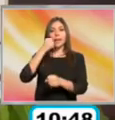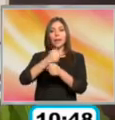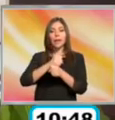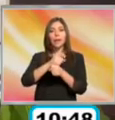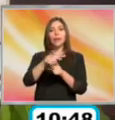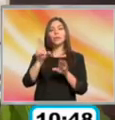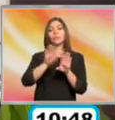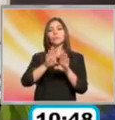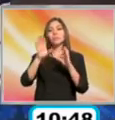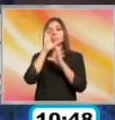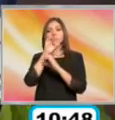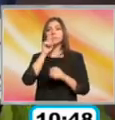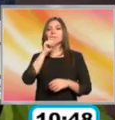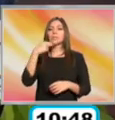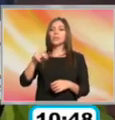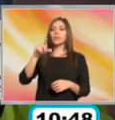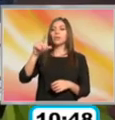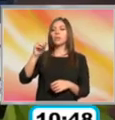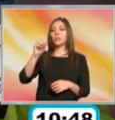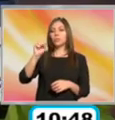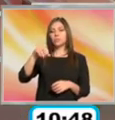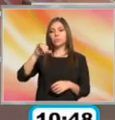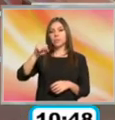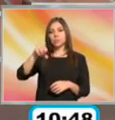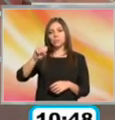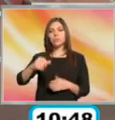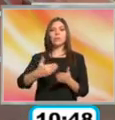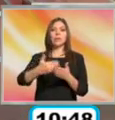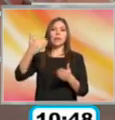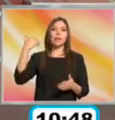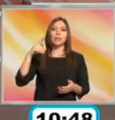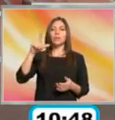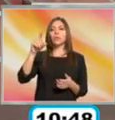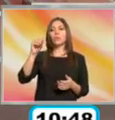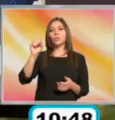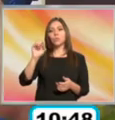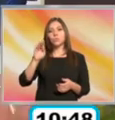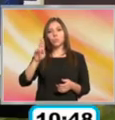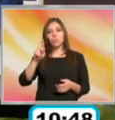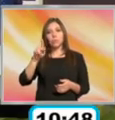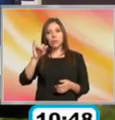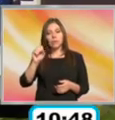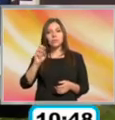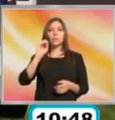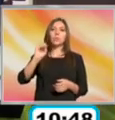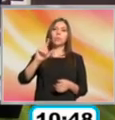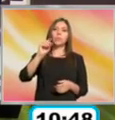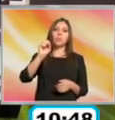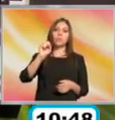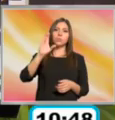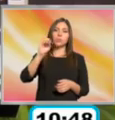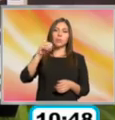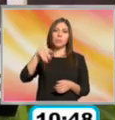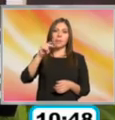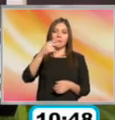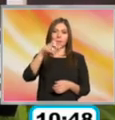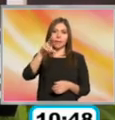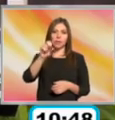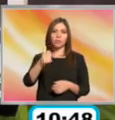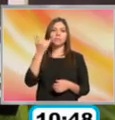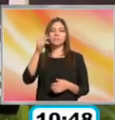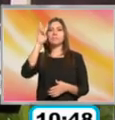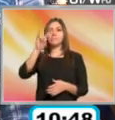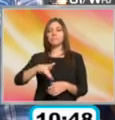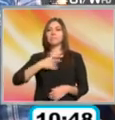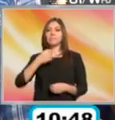como los mismos, anteriormente pues como los Buki y los compañeros. Claro. Y pues bien contentos nuevamente, bien agradecidos con Dios y con todo el público hermoso que siempre nos ha regalado su